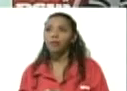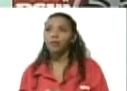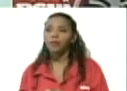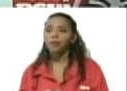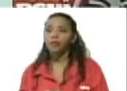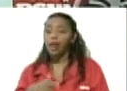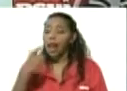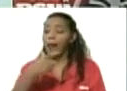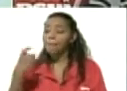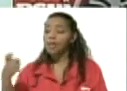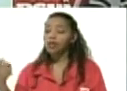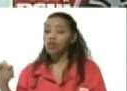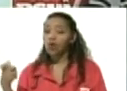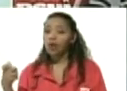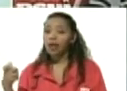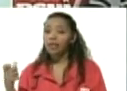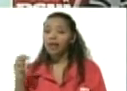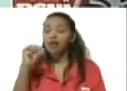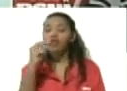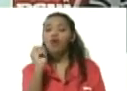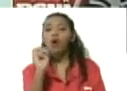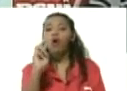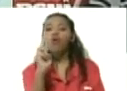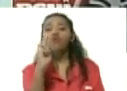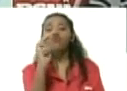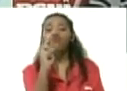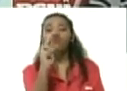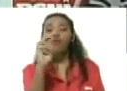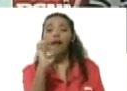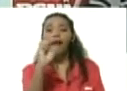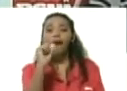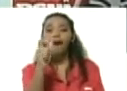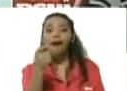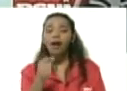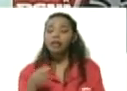gente de Noruega ha estado insistiendo con el tema del diálogo.